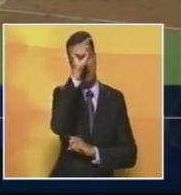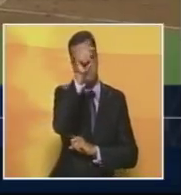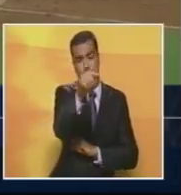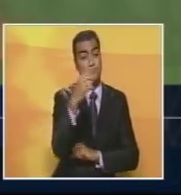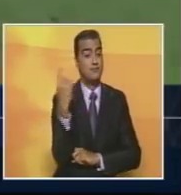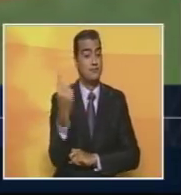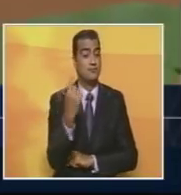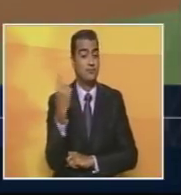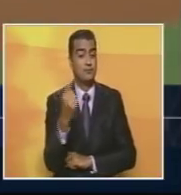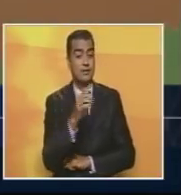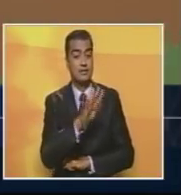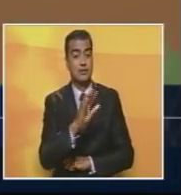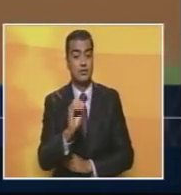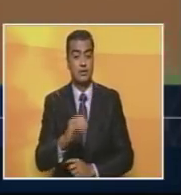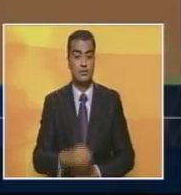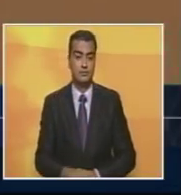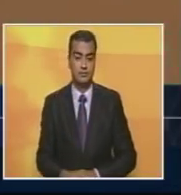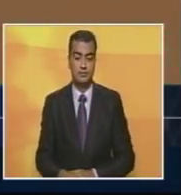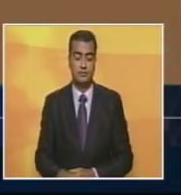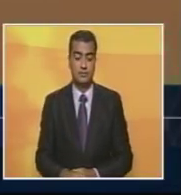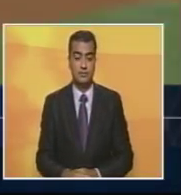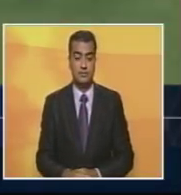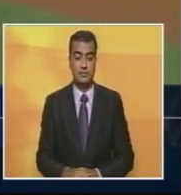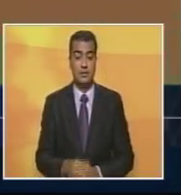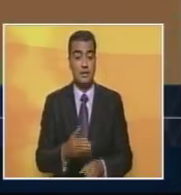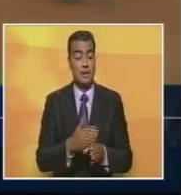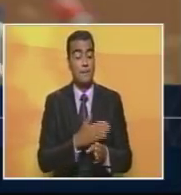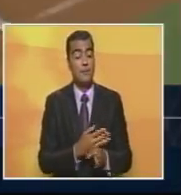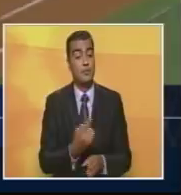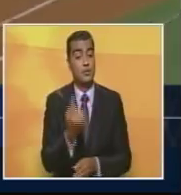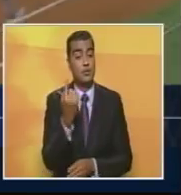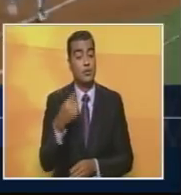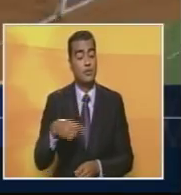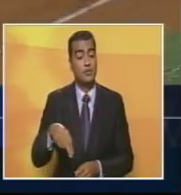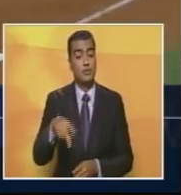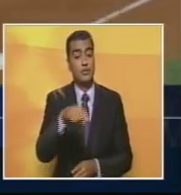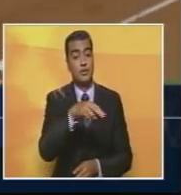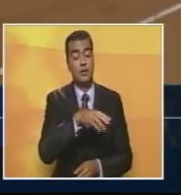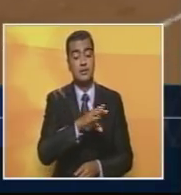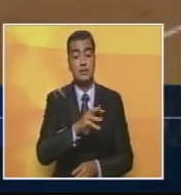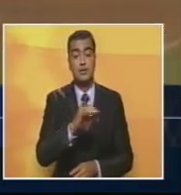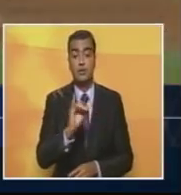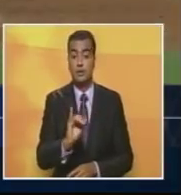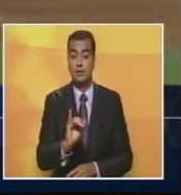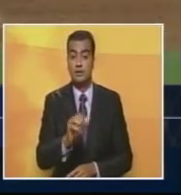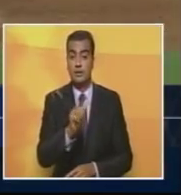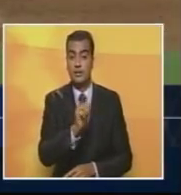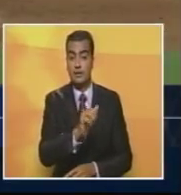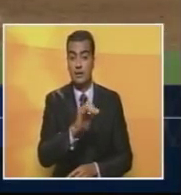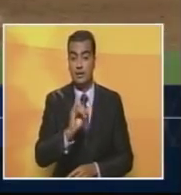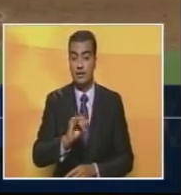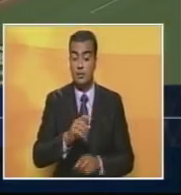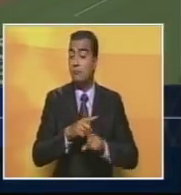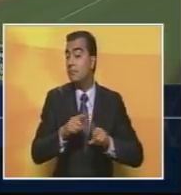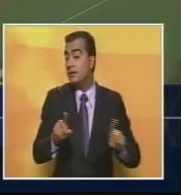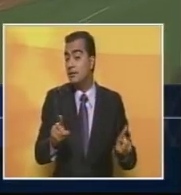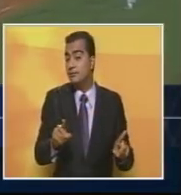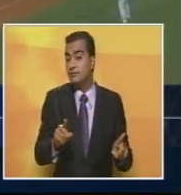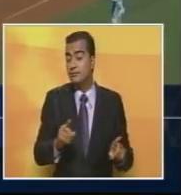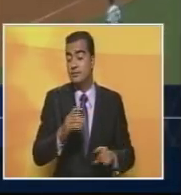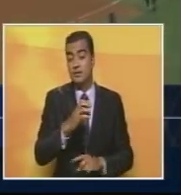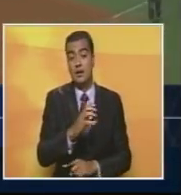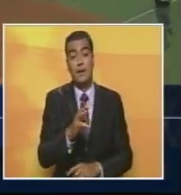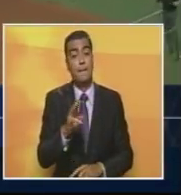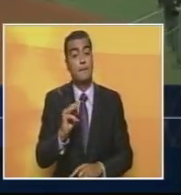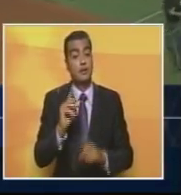y poner el juego 5-0. Los Dodgers anotaron una en la sexta con imparable remolcador de Andre Ethier, pero Charlie Morton